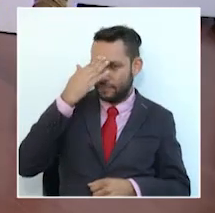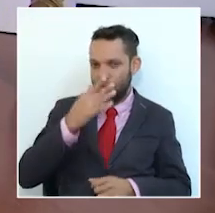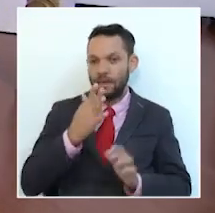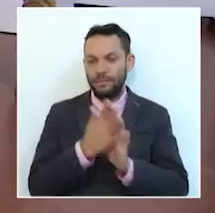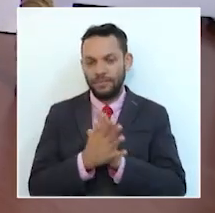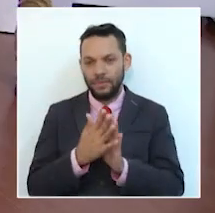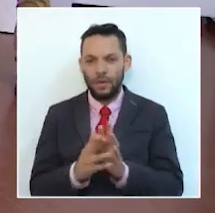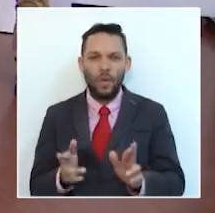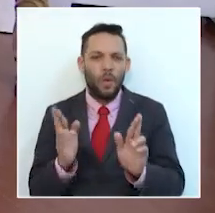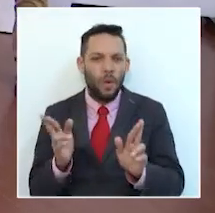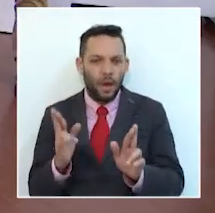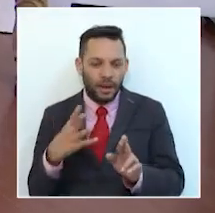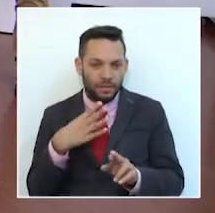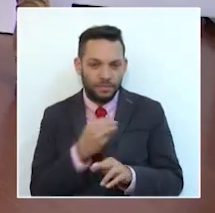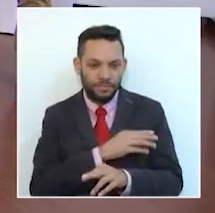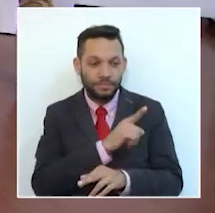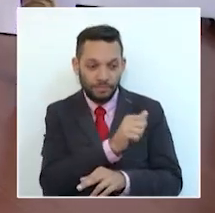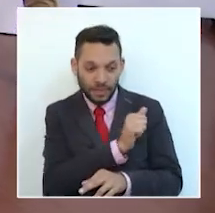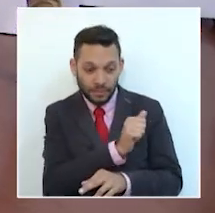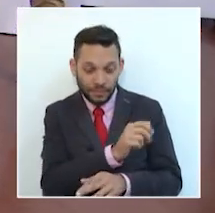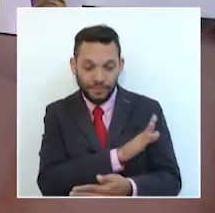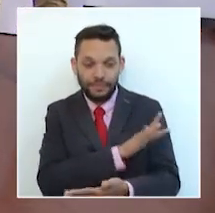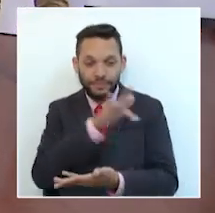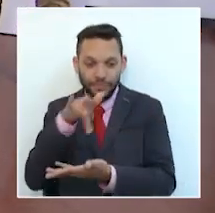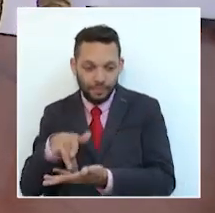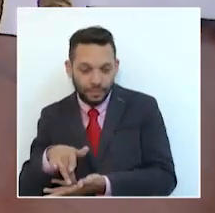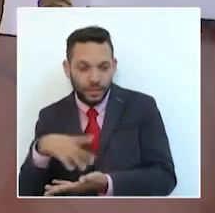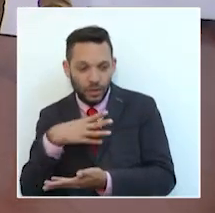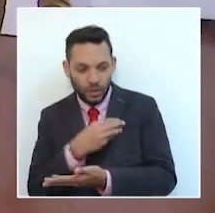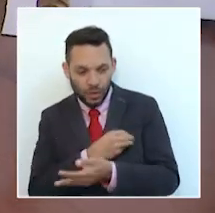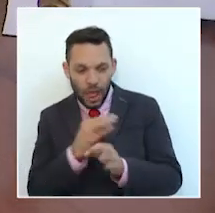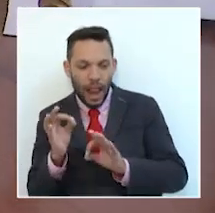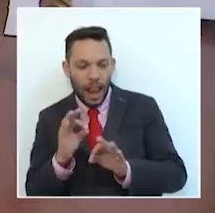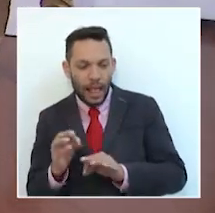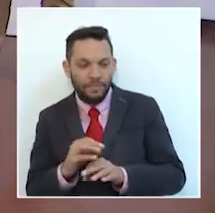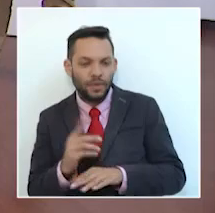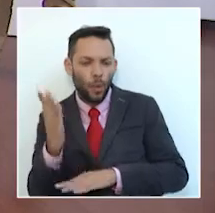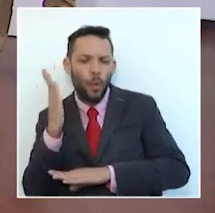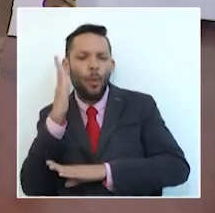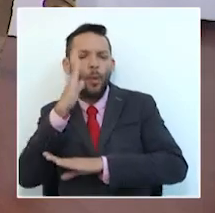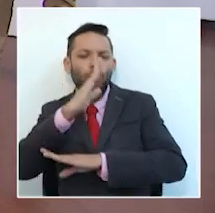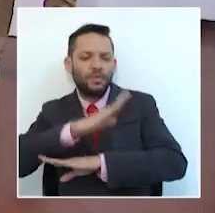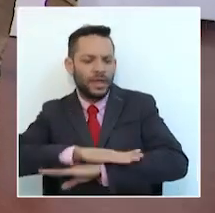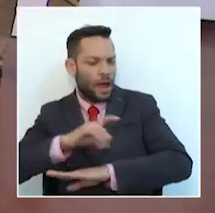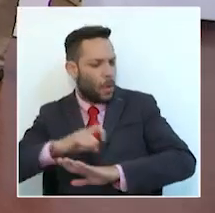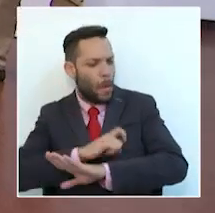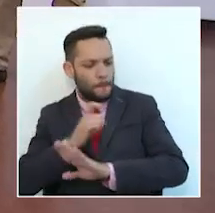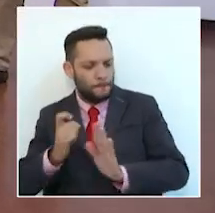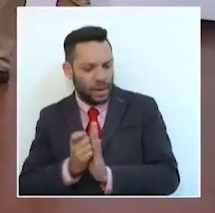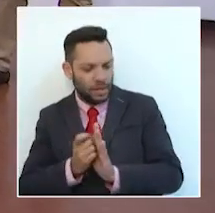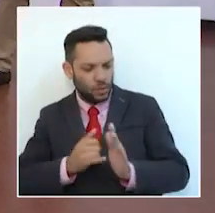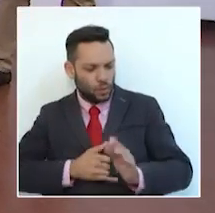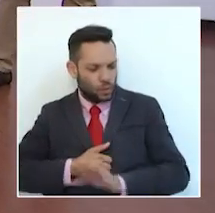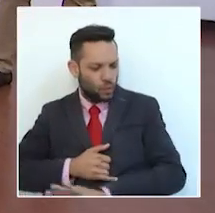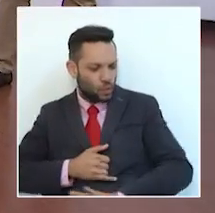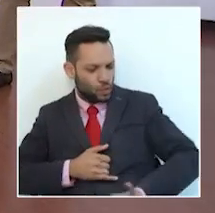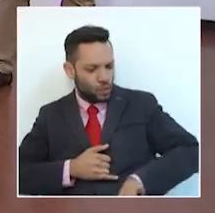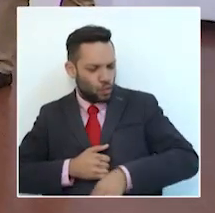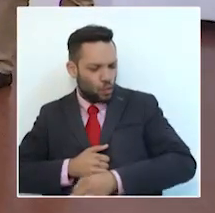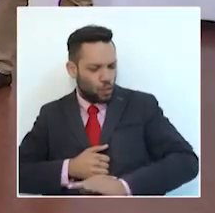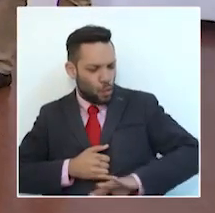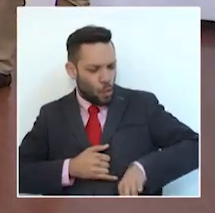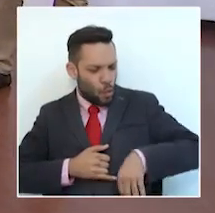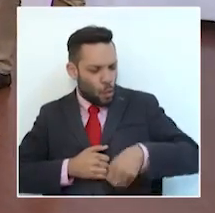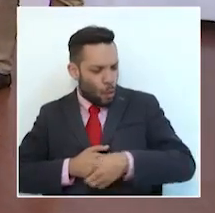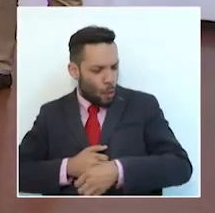nuestro programa de limpieza de colon donde los pacientes le dan nuestras arcillas con unos resultados maravillosos y en colitis y en diarrea